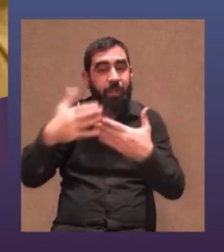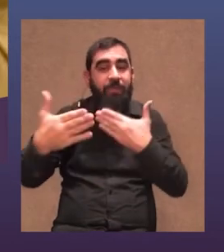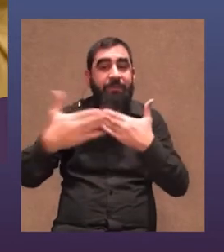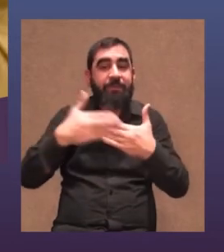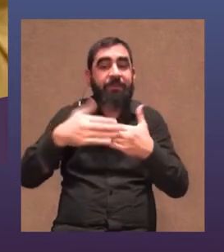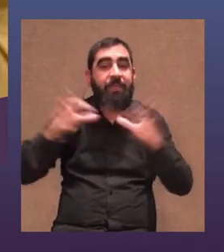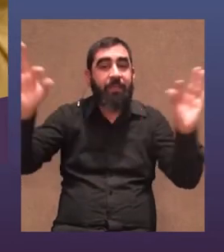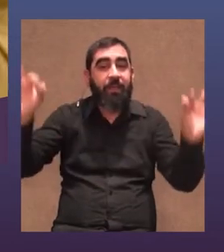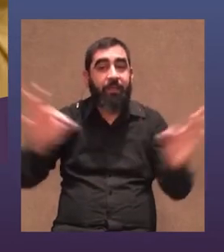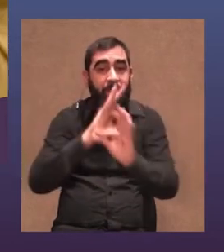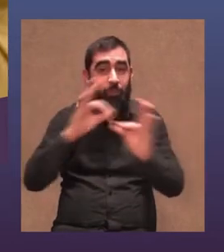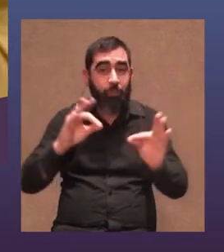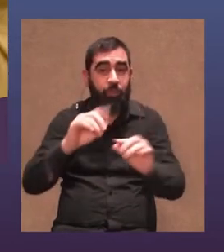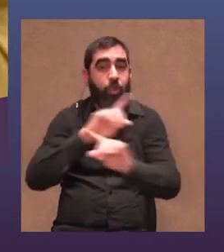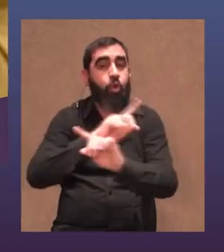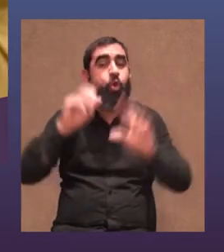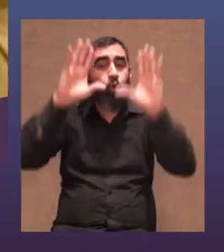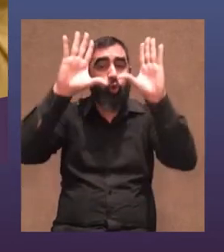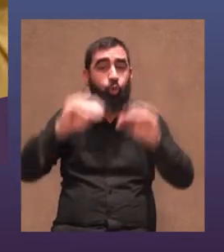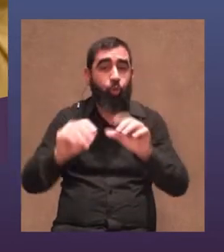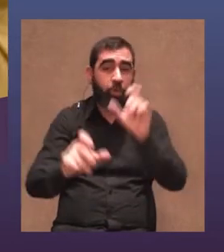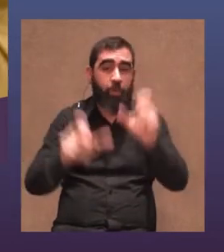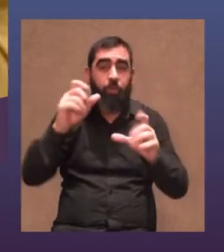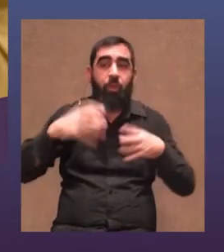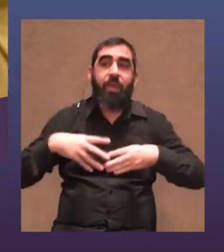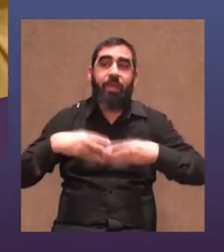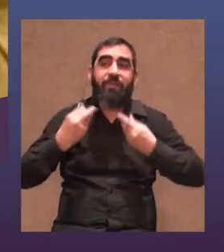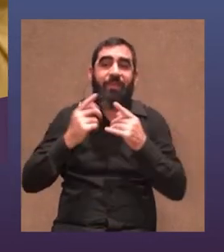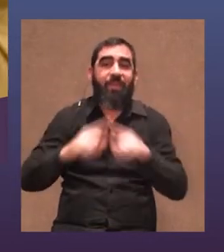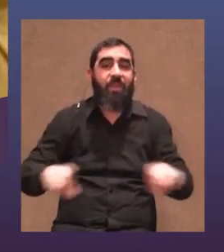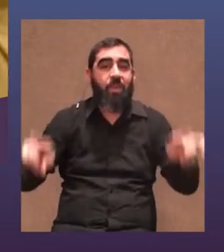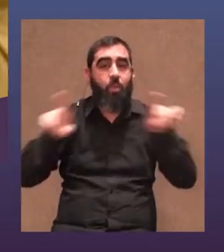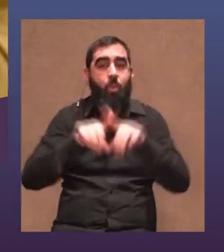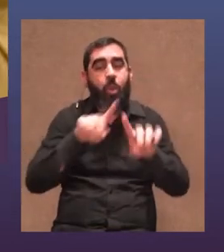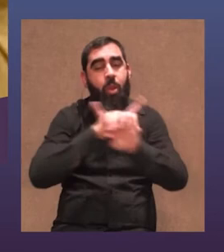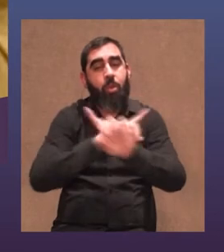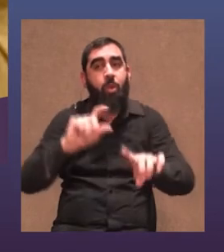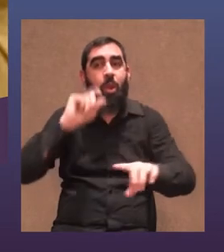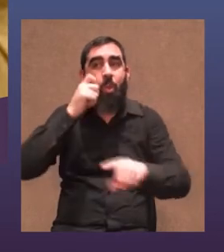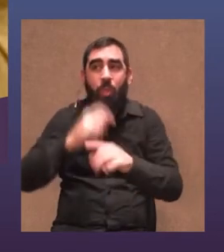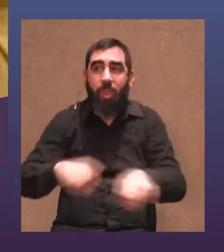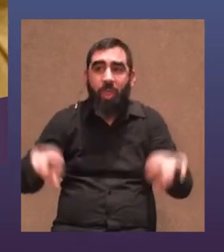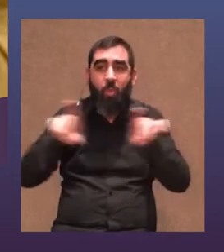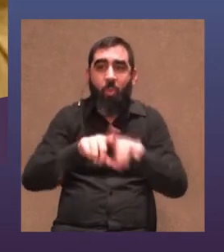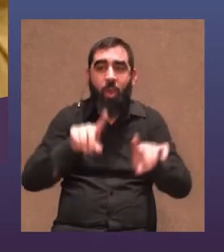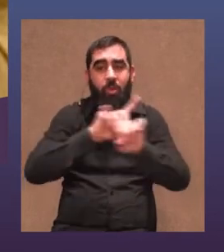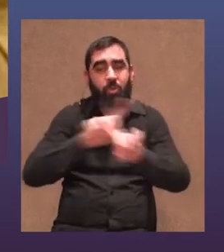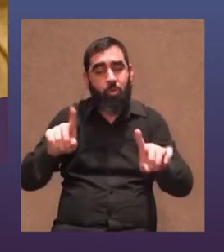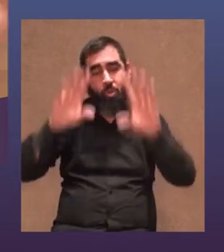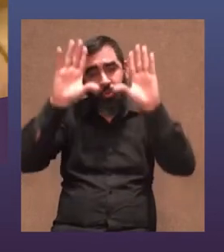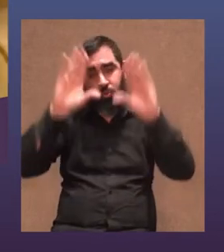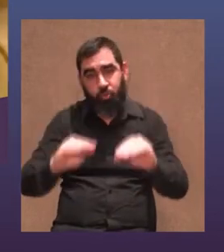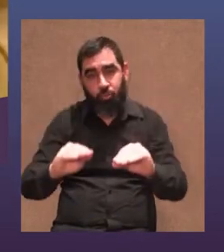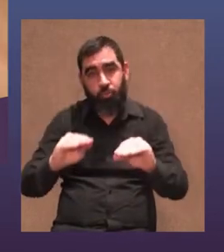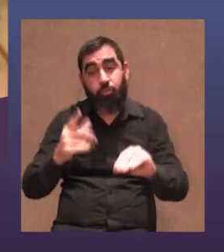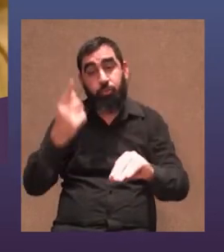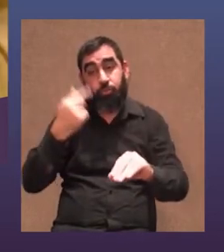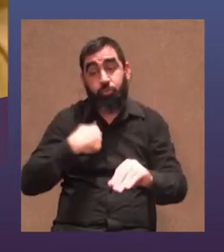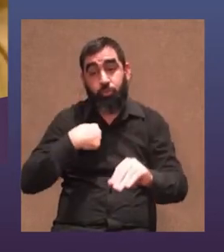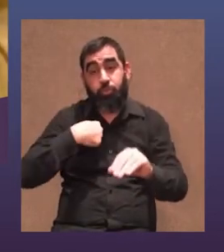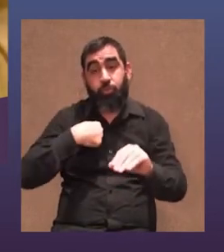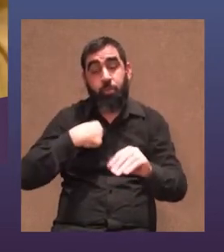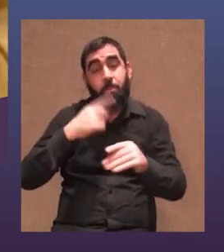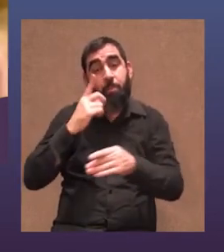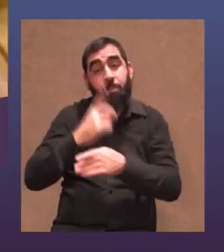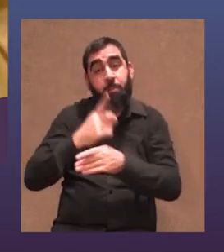y que no toda la gente siente igual, necesita igual o le gusta lo mismo. Entonces, yo he pasado de la